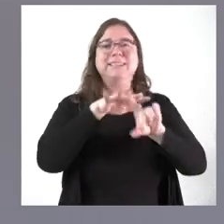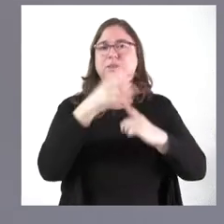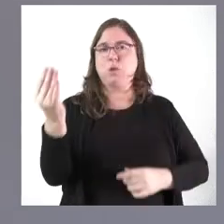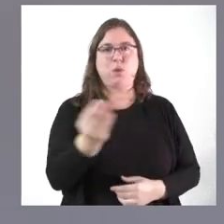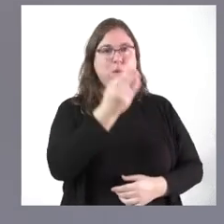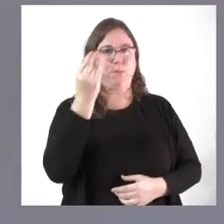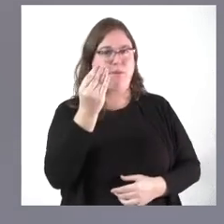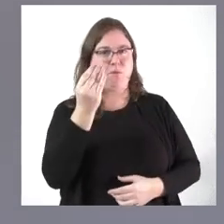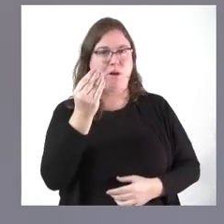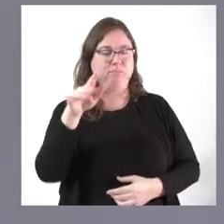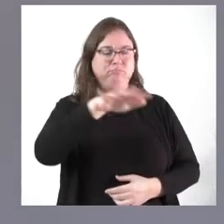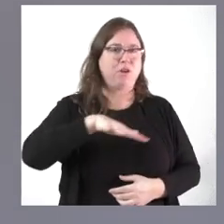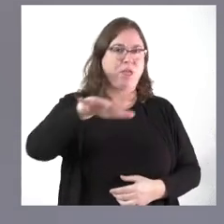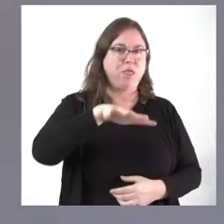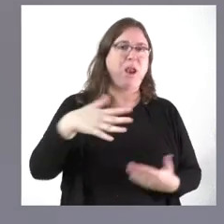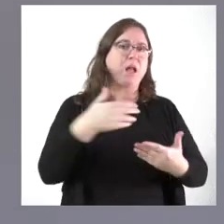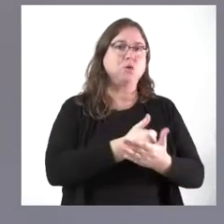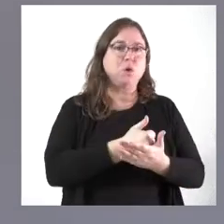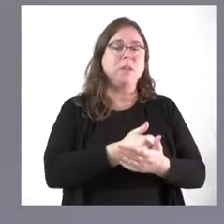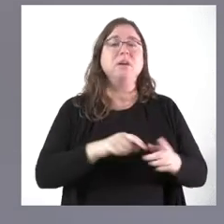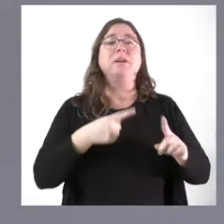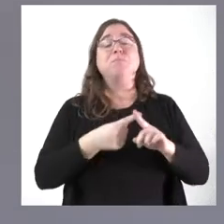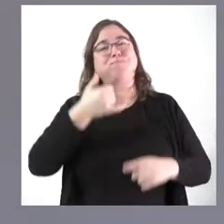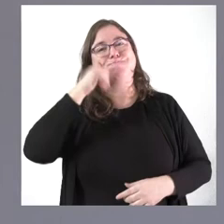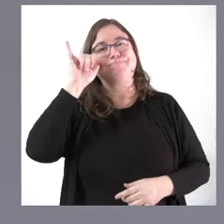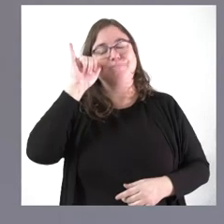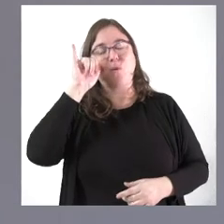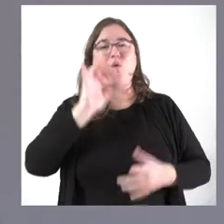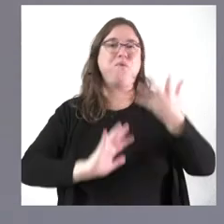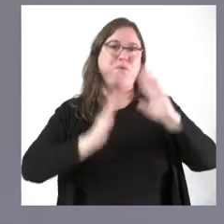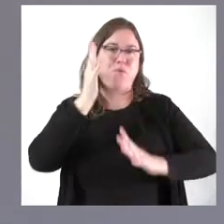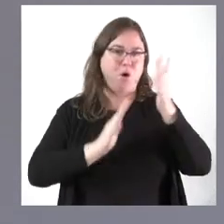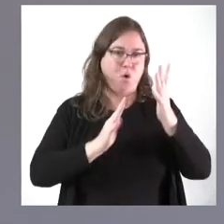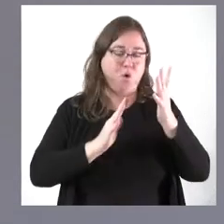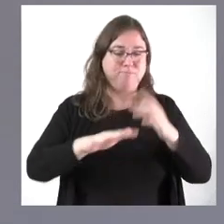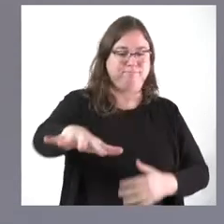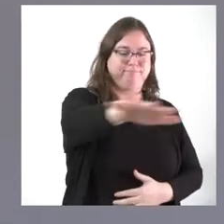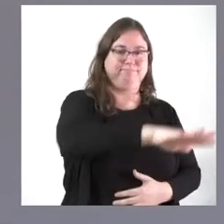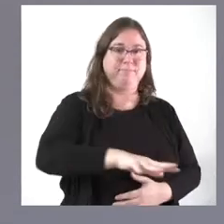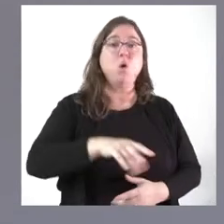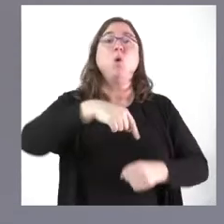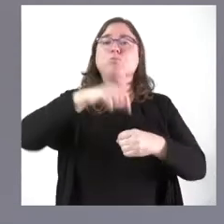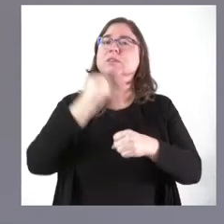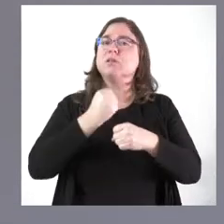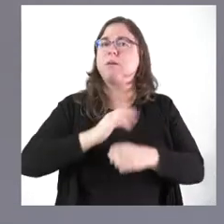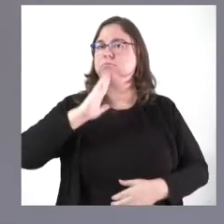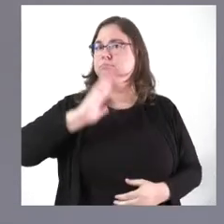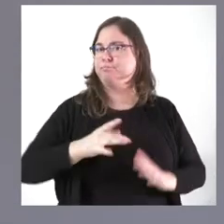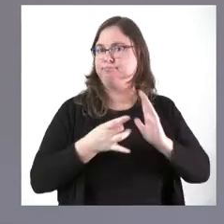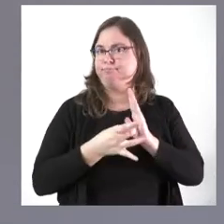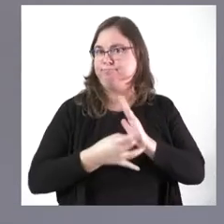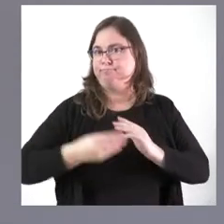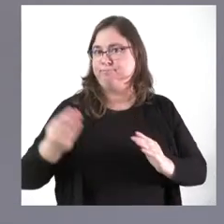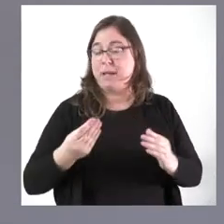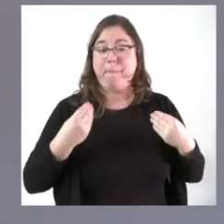periurbana de todas las zonas ante el riesgo de incendios forestales van a tener un puesto de trabajo cualificado y que les va a permitir